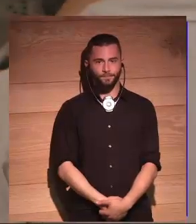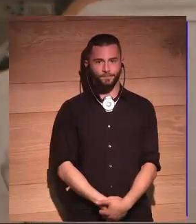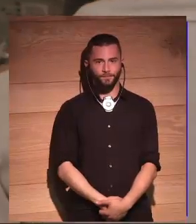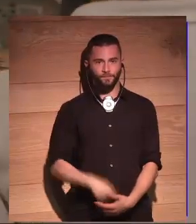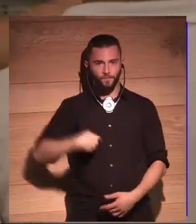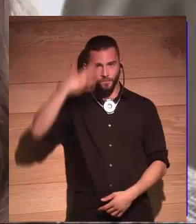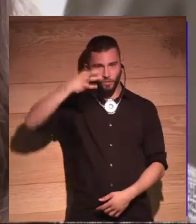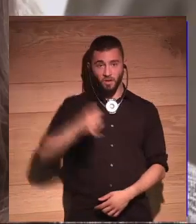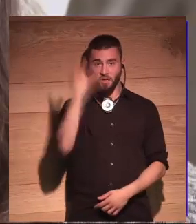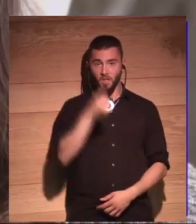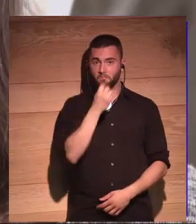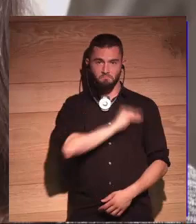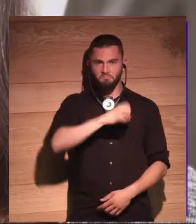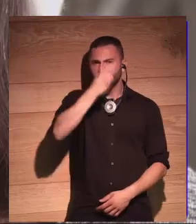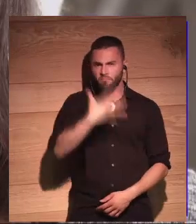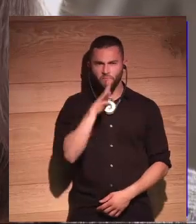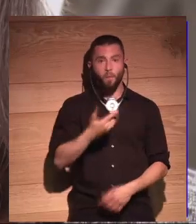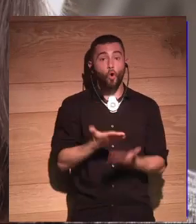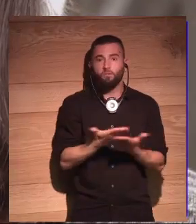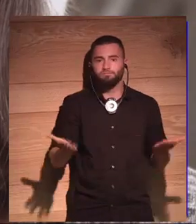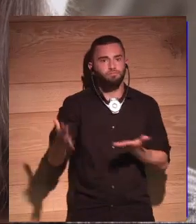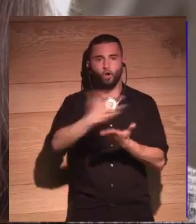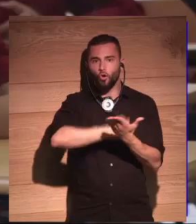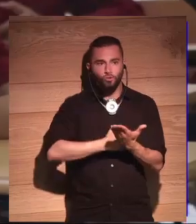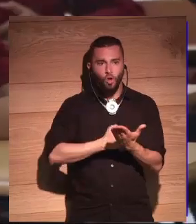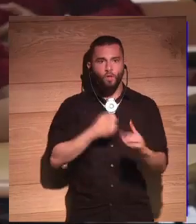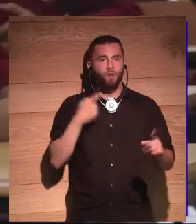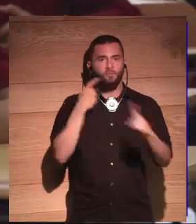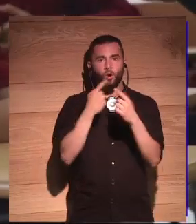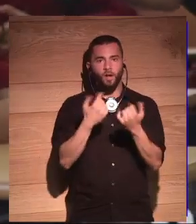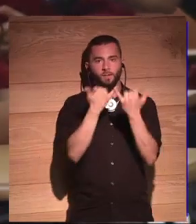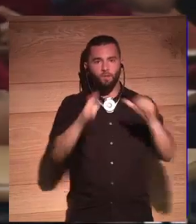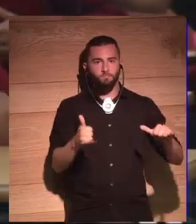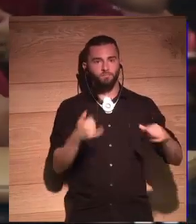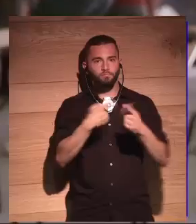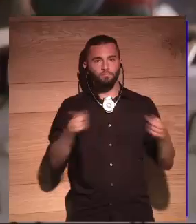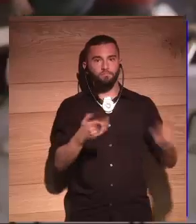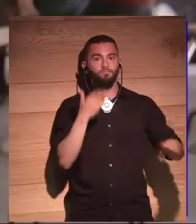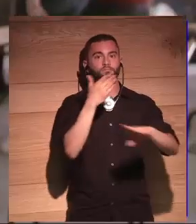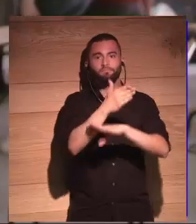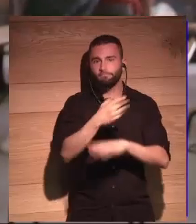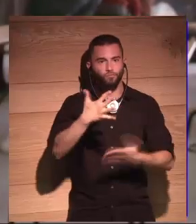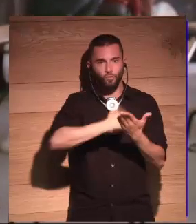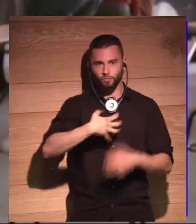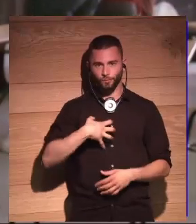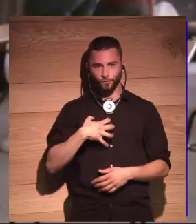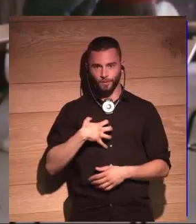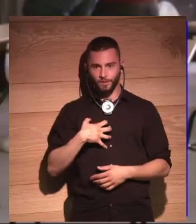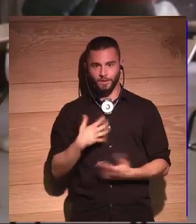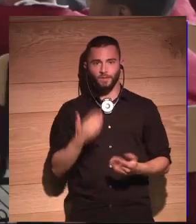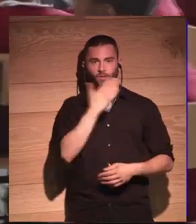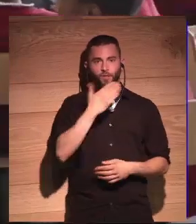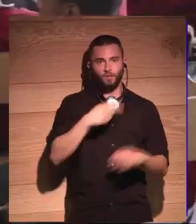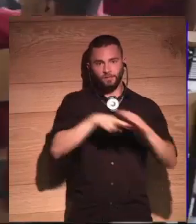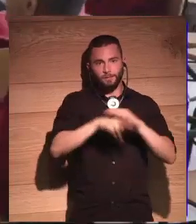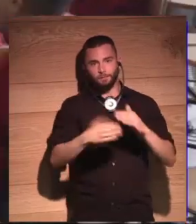Yo creo que esta idea es bastante buena porque no todos tenemos la posibilidad de ir a ver un concierto. Y los colegios pues tenemos los medios que tenemos, unos más, otros menos. Entonces